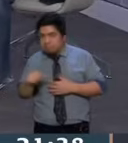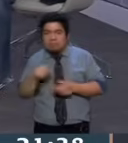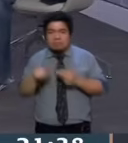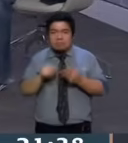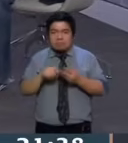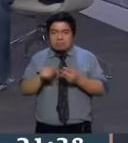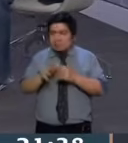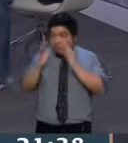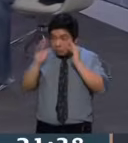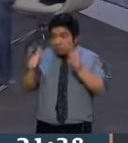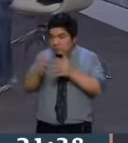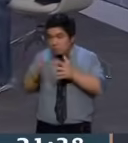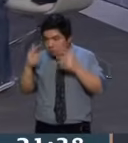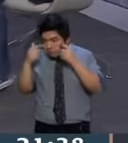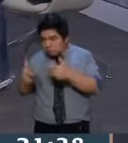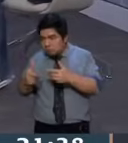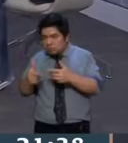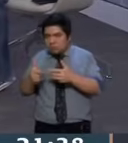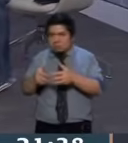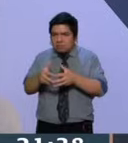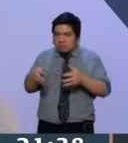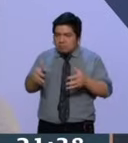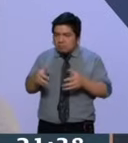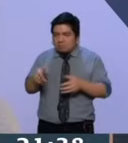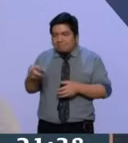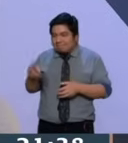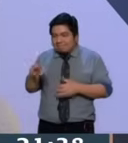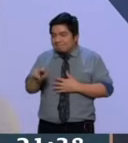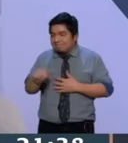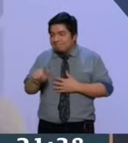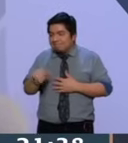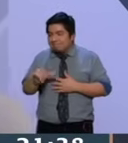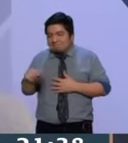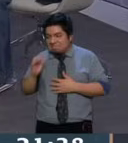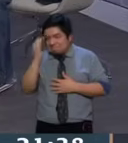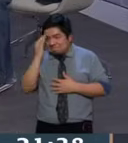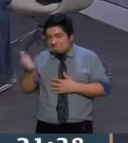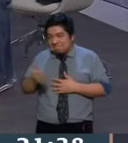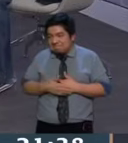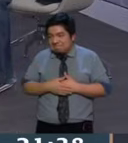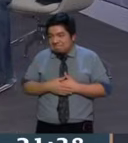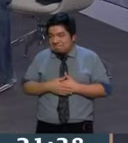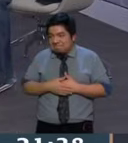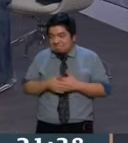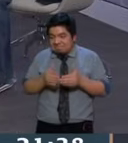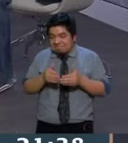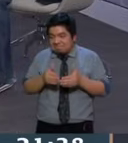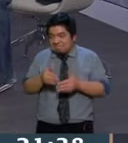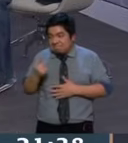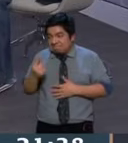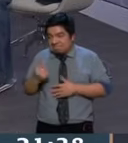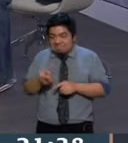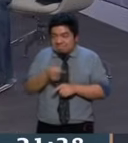barco enorme ahí con natación terrestre. Claramente no conoces las utopías. Claro, las conozco. Si conoces el barco, conoces una de 12.